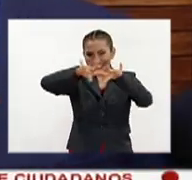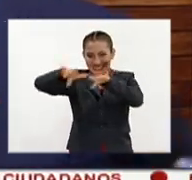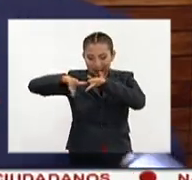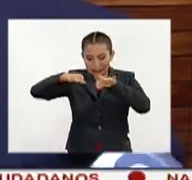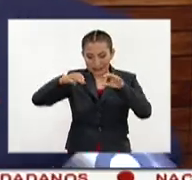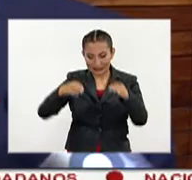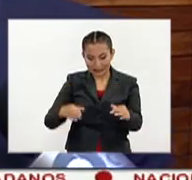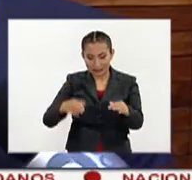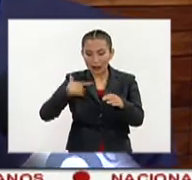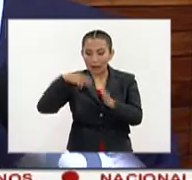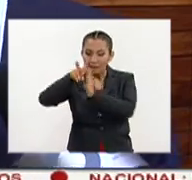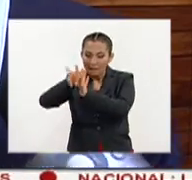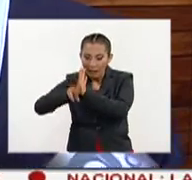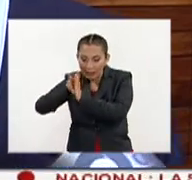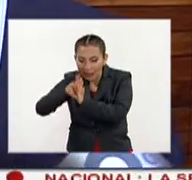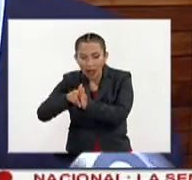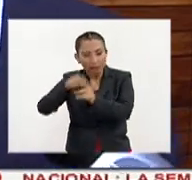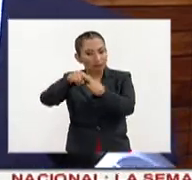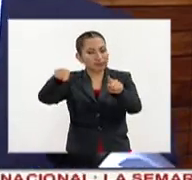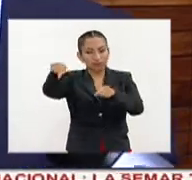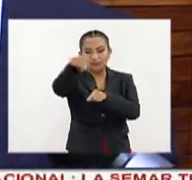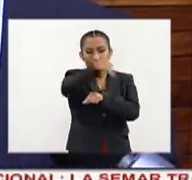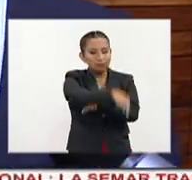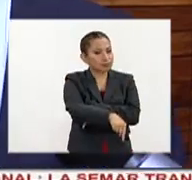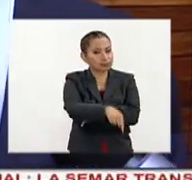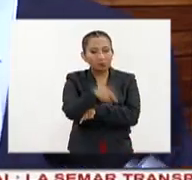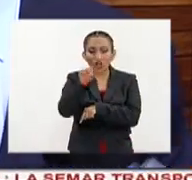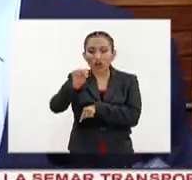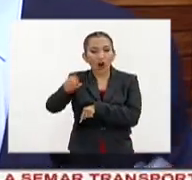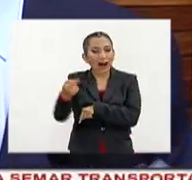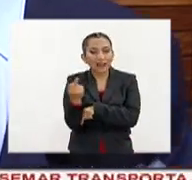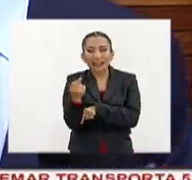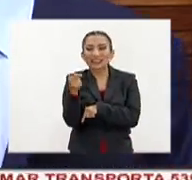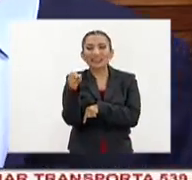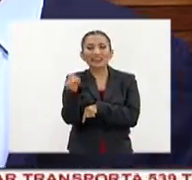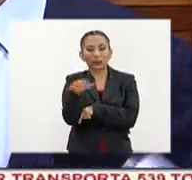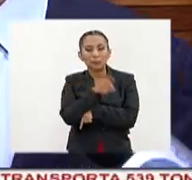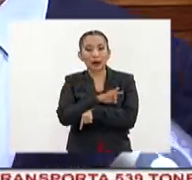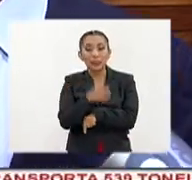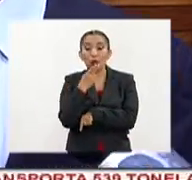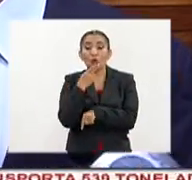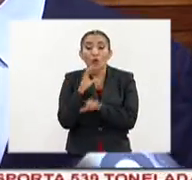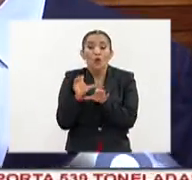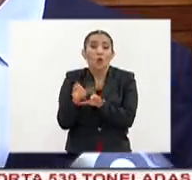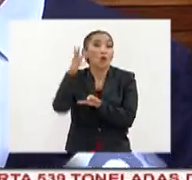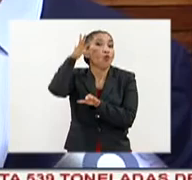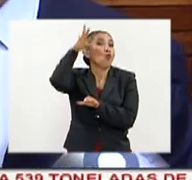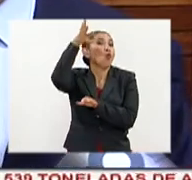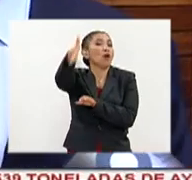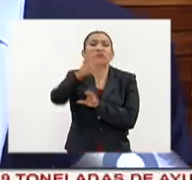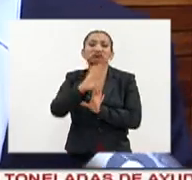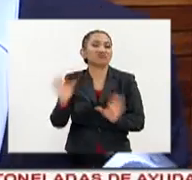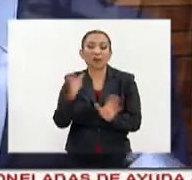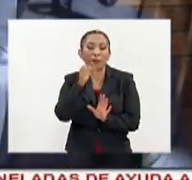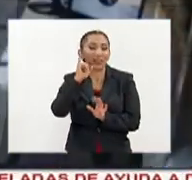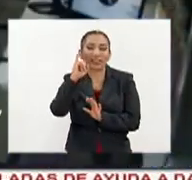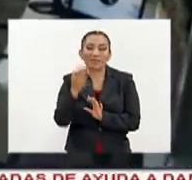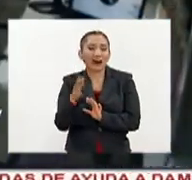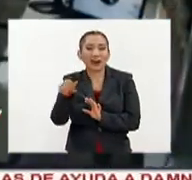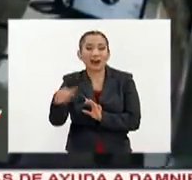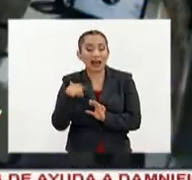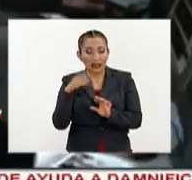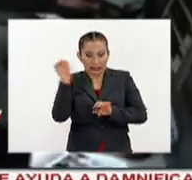cinematográfica, los videos, etcétera, ya no son plataformas en las que se pueda respaldar a futuro las imágenes.